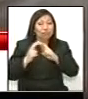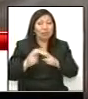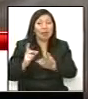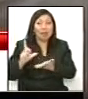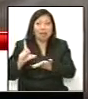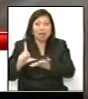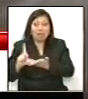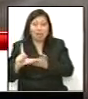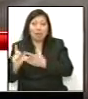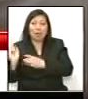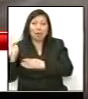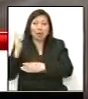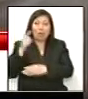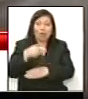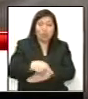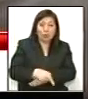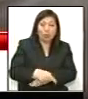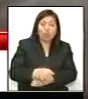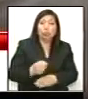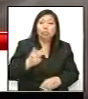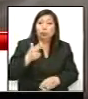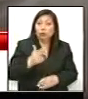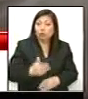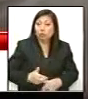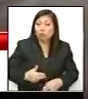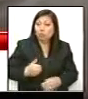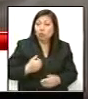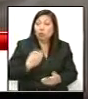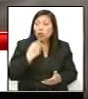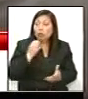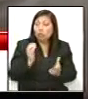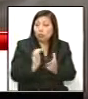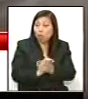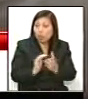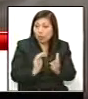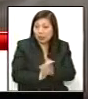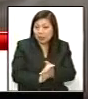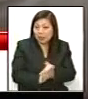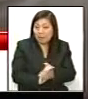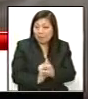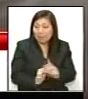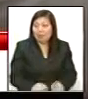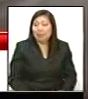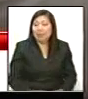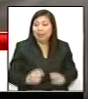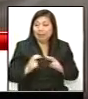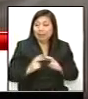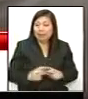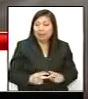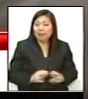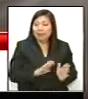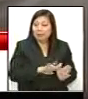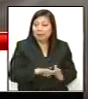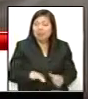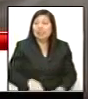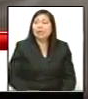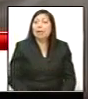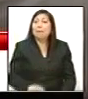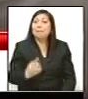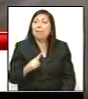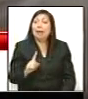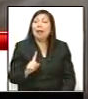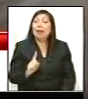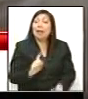a Chorrillos y que luego otra rama iba de Lima al Callao y a La Punta. El famoso tranvía de Lima fue eliminado en aquella época para dar